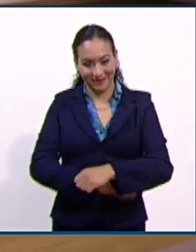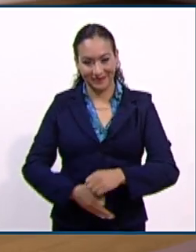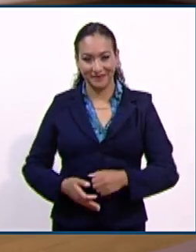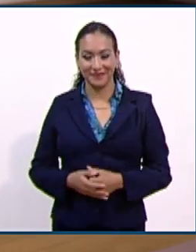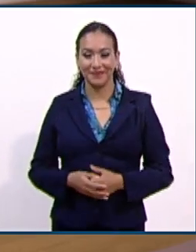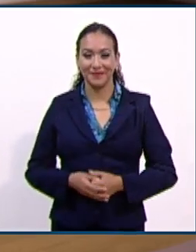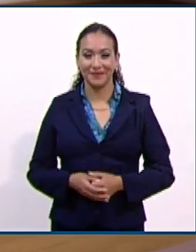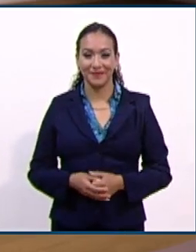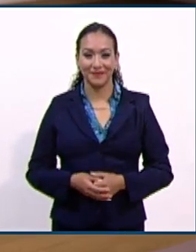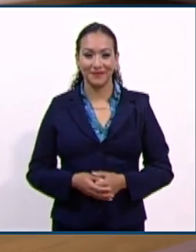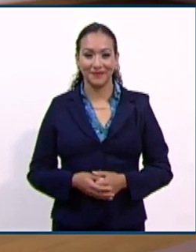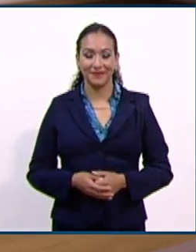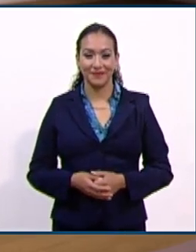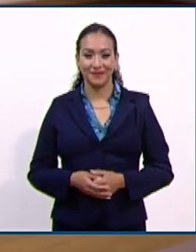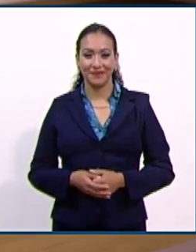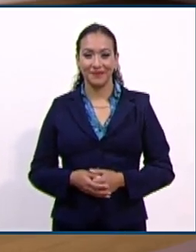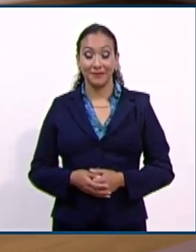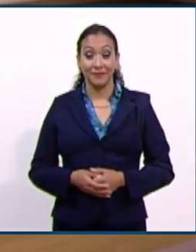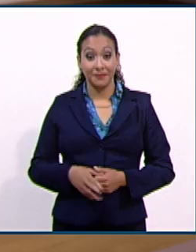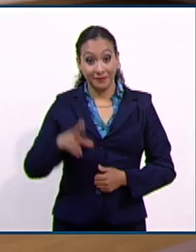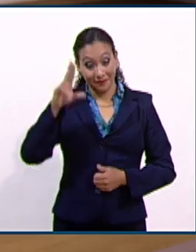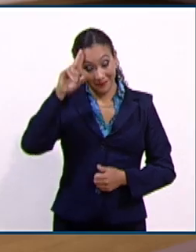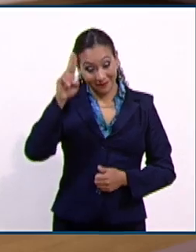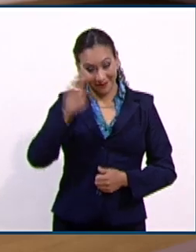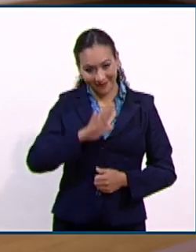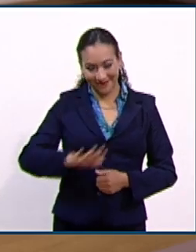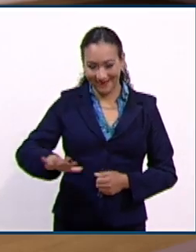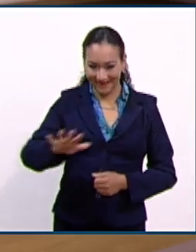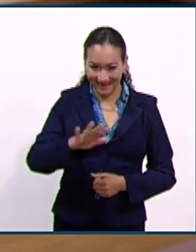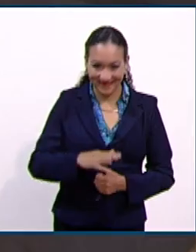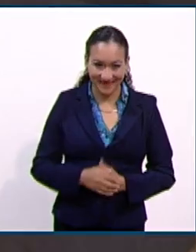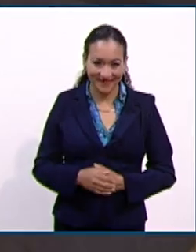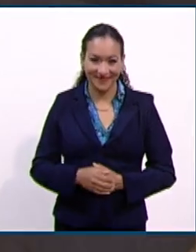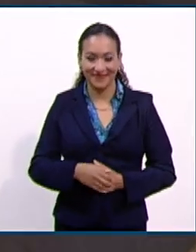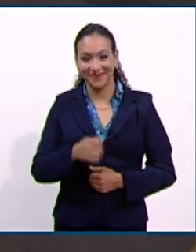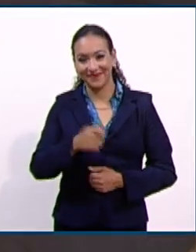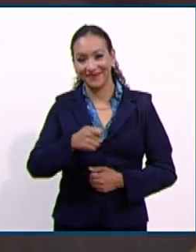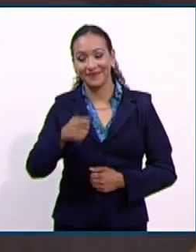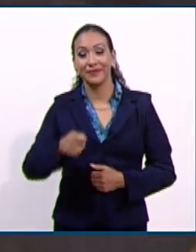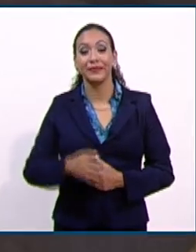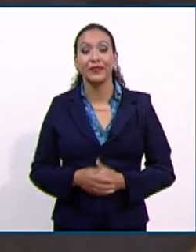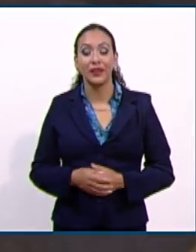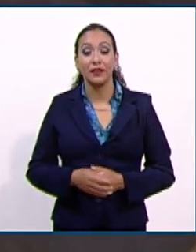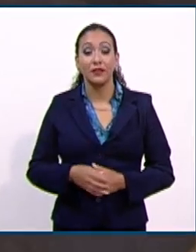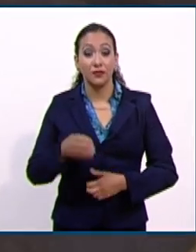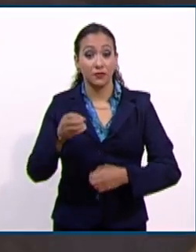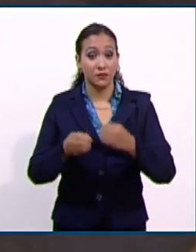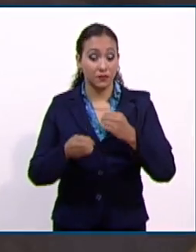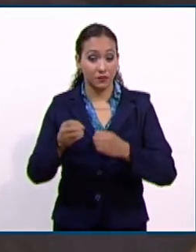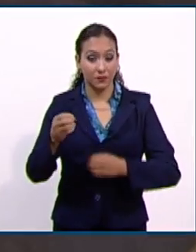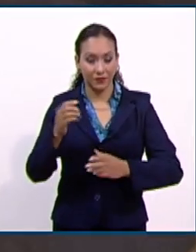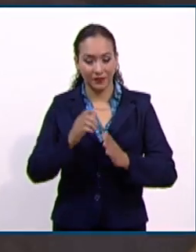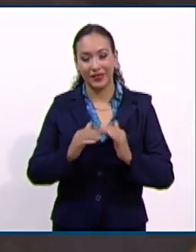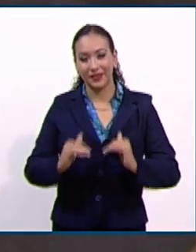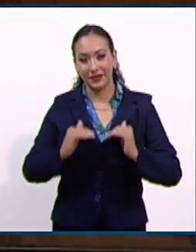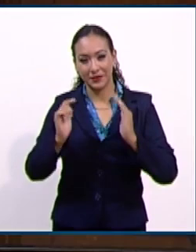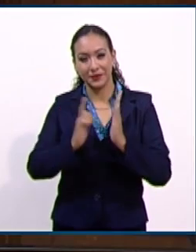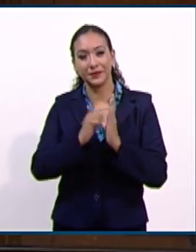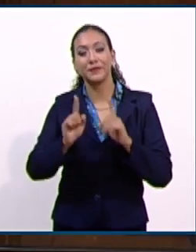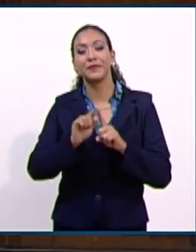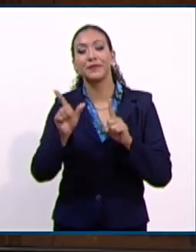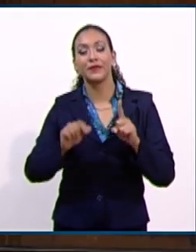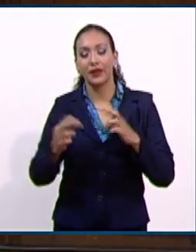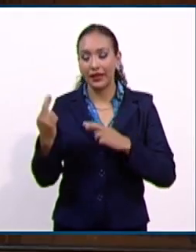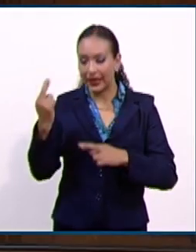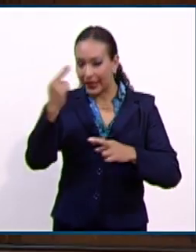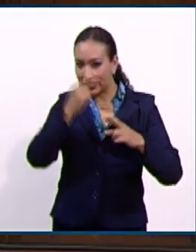reporte. ¿Qué tal? Muy buenas tardes a todas las personas que siguen esta transmisión. El Pleno de la Suprema Corte de Justicia